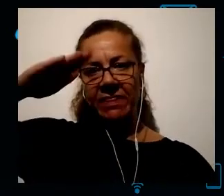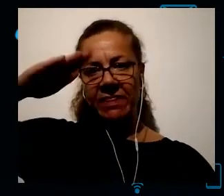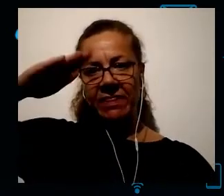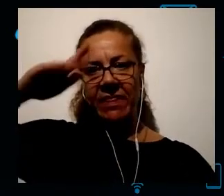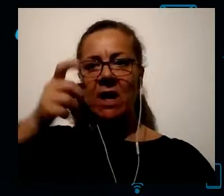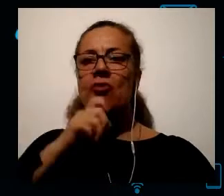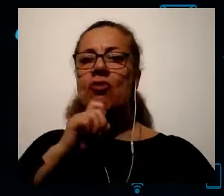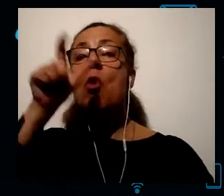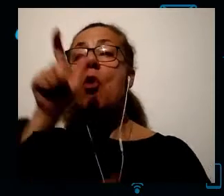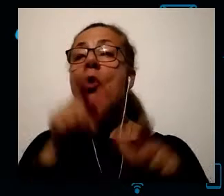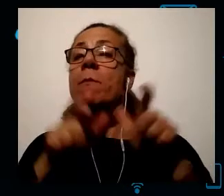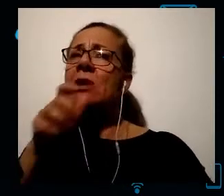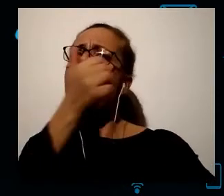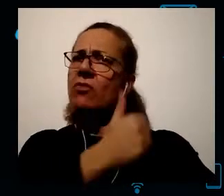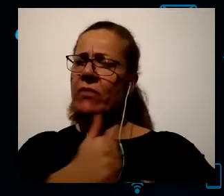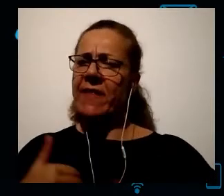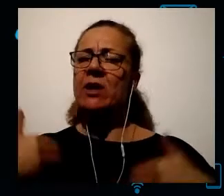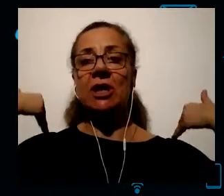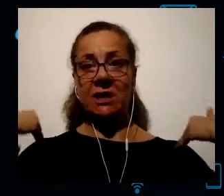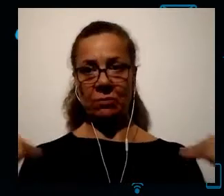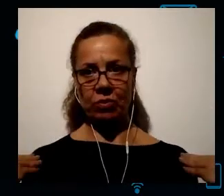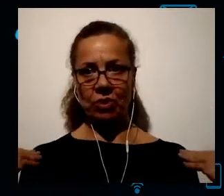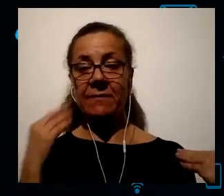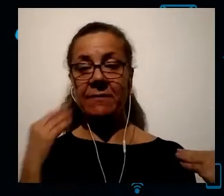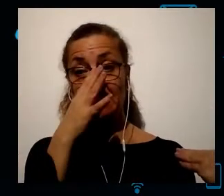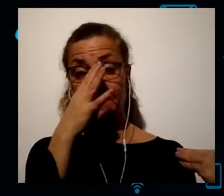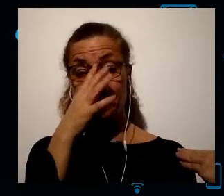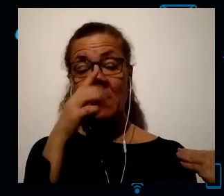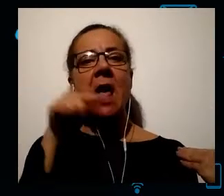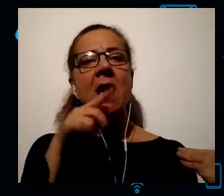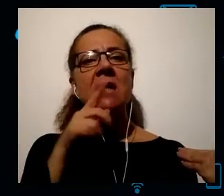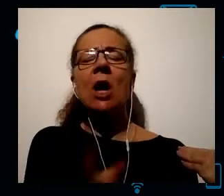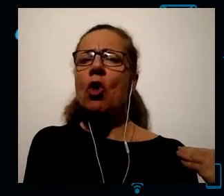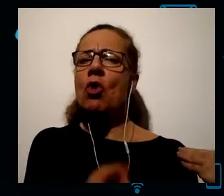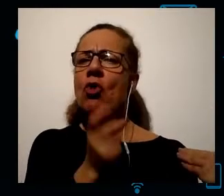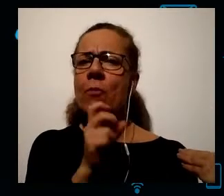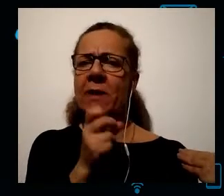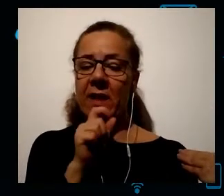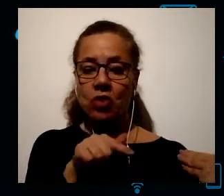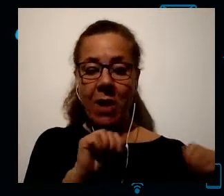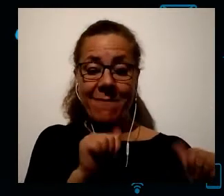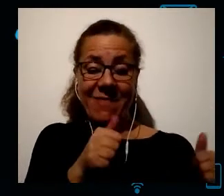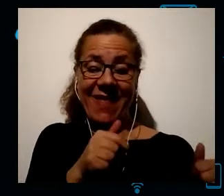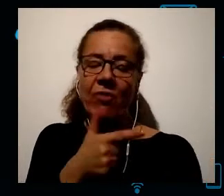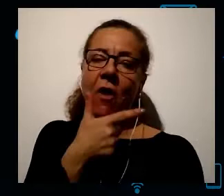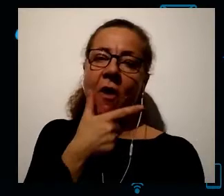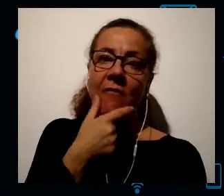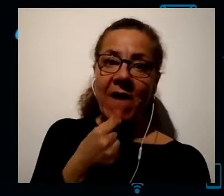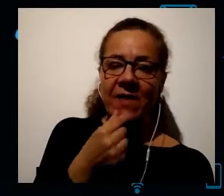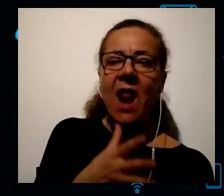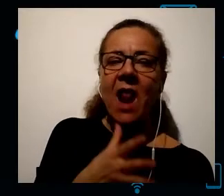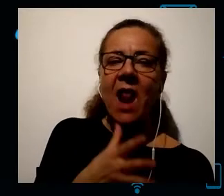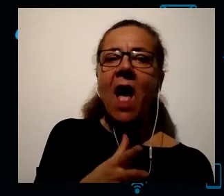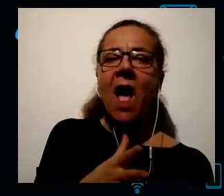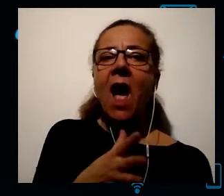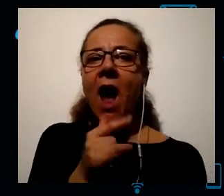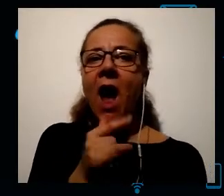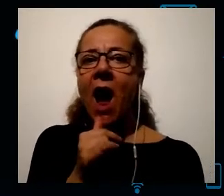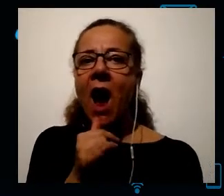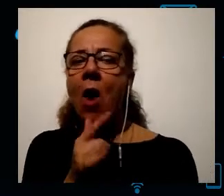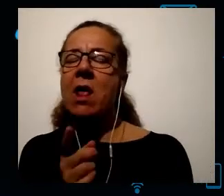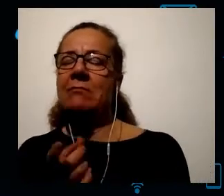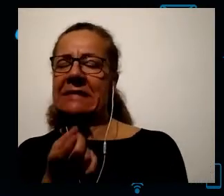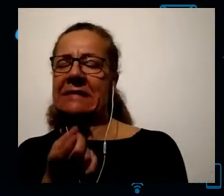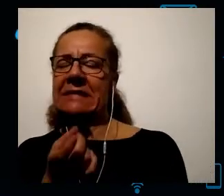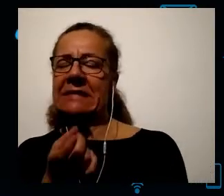ciudadanos responsables en toda esta complejidad de ido de lo sencillo a lo más complejo y ahora vuelvo algo también más sencillo más operativo